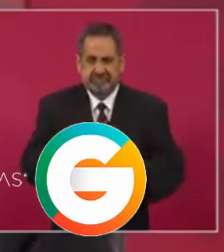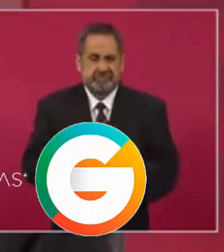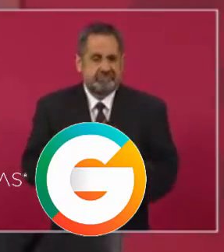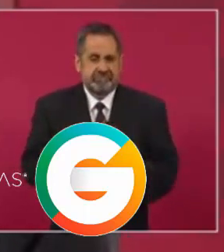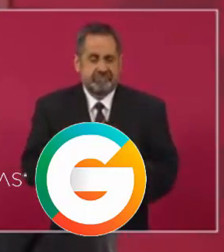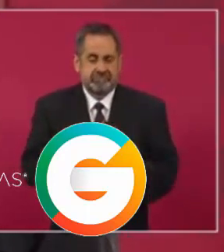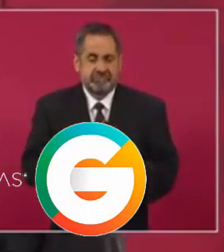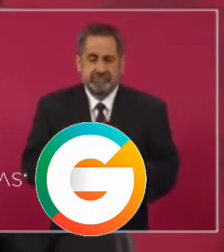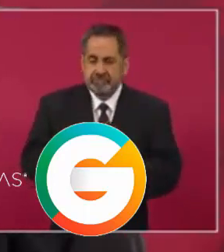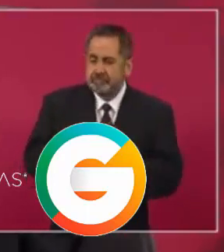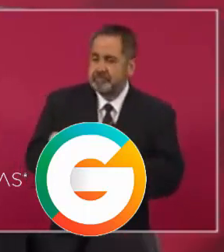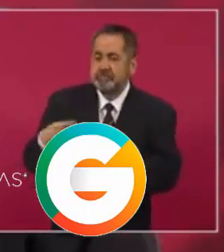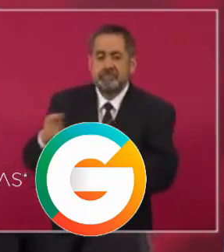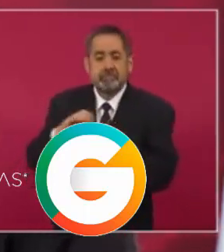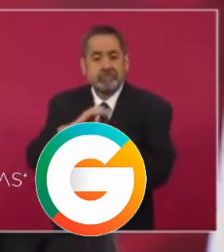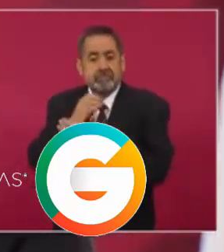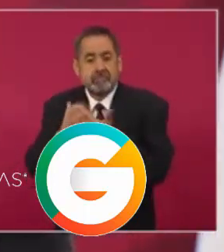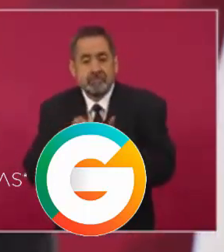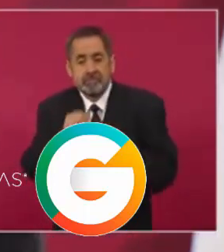no se le da contrato